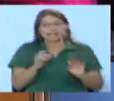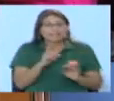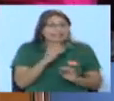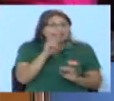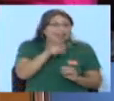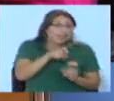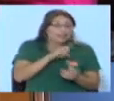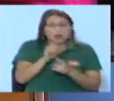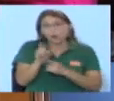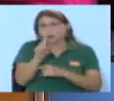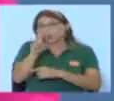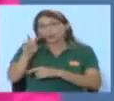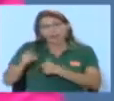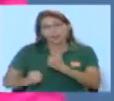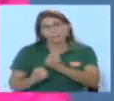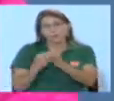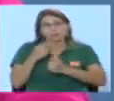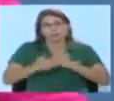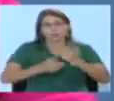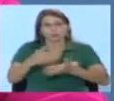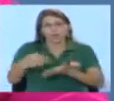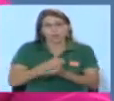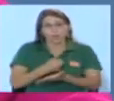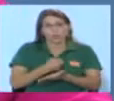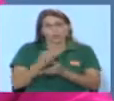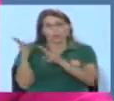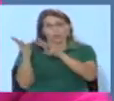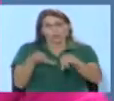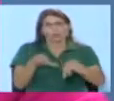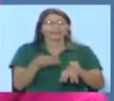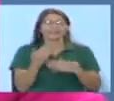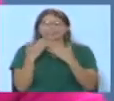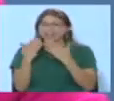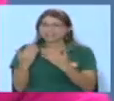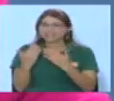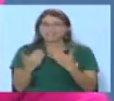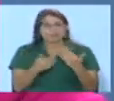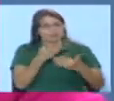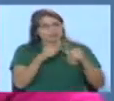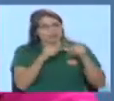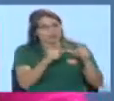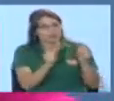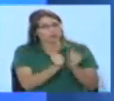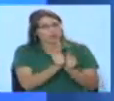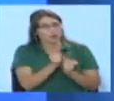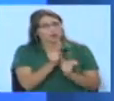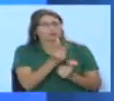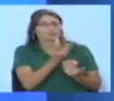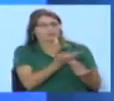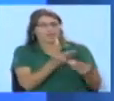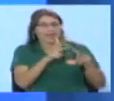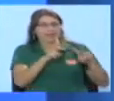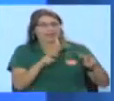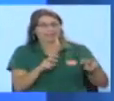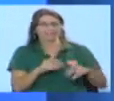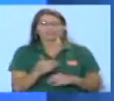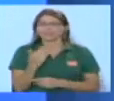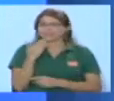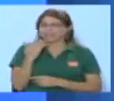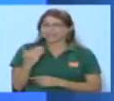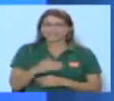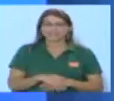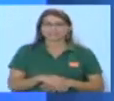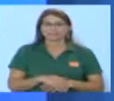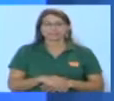o no apoyar el proceso. Uh-huh. Ok, gracias Alonso. Muchas gracias. Volvemos al set del análisis con Marcela. Gracias Natalia. Don Juan